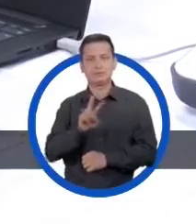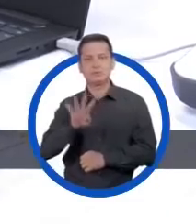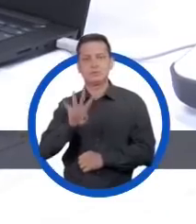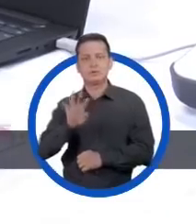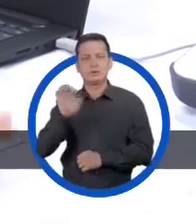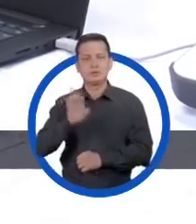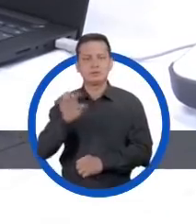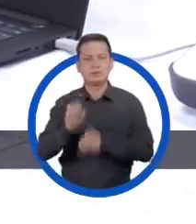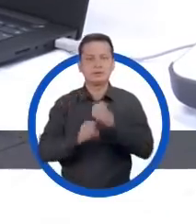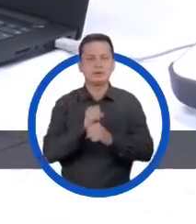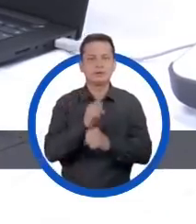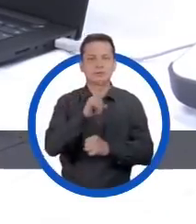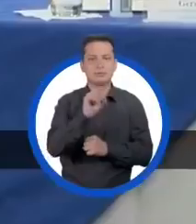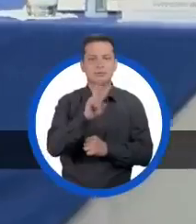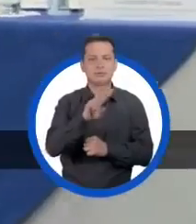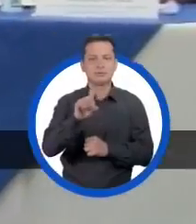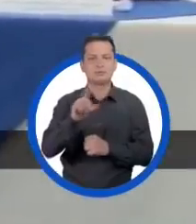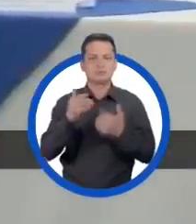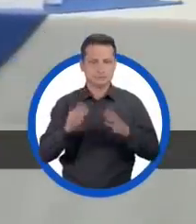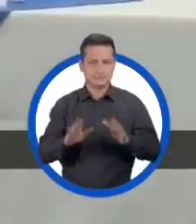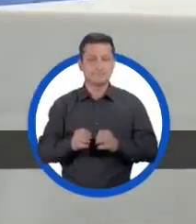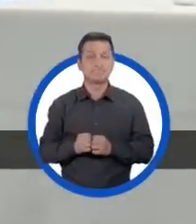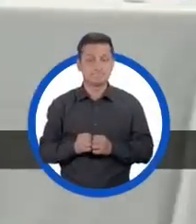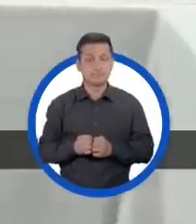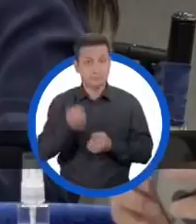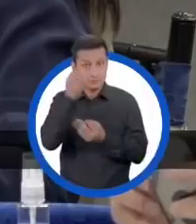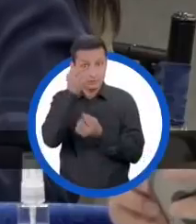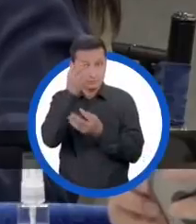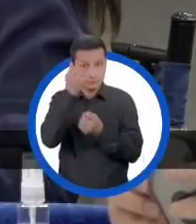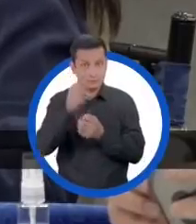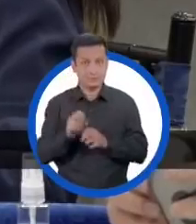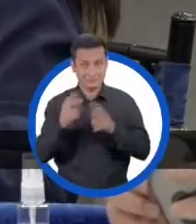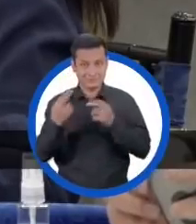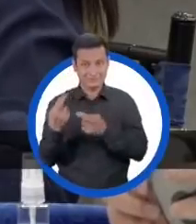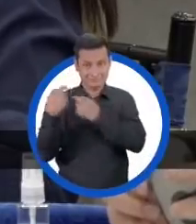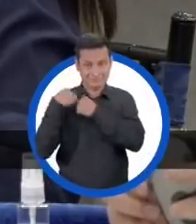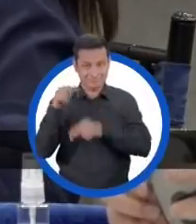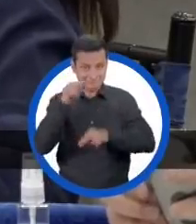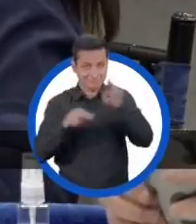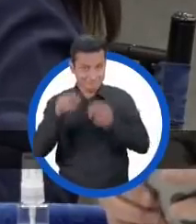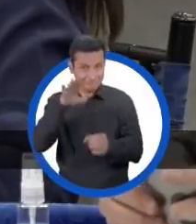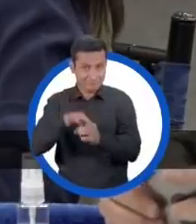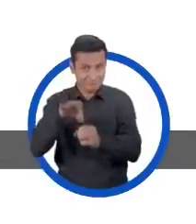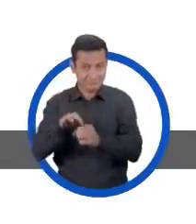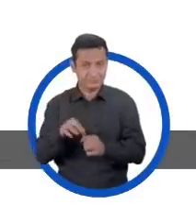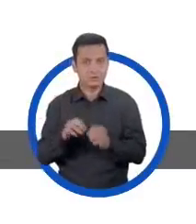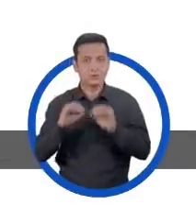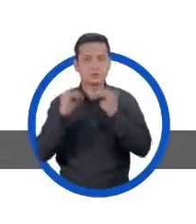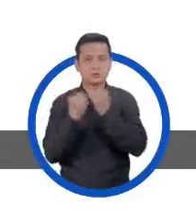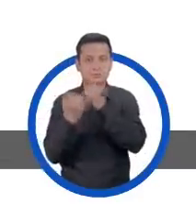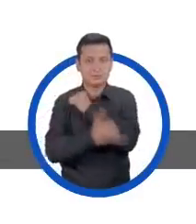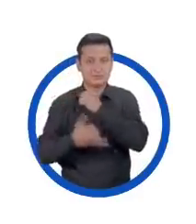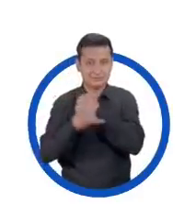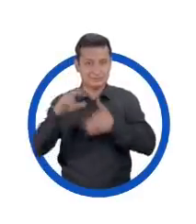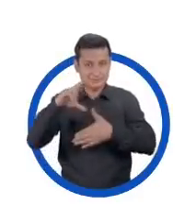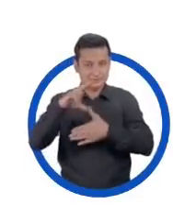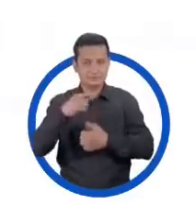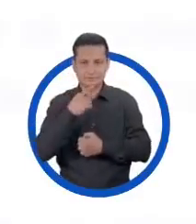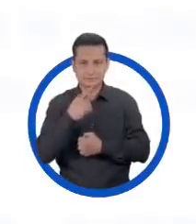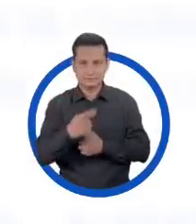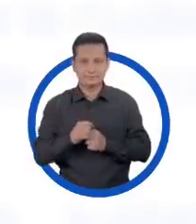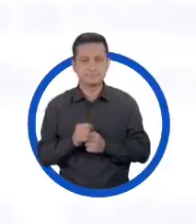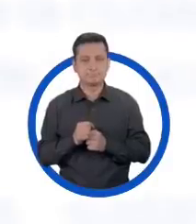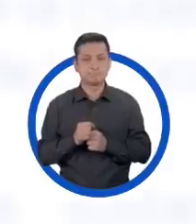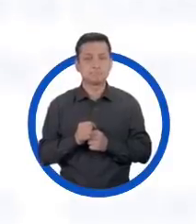24 de enero de 2021. El informe preliminar de la misión de observación electoral de la OEA destaca lo siguiente. La misión